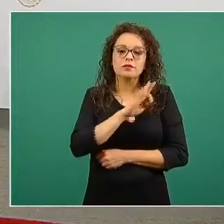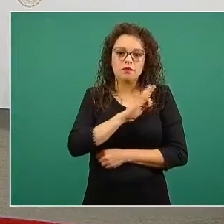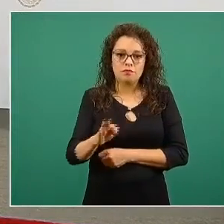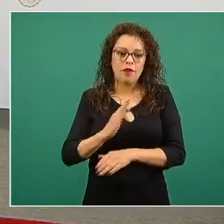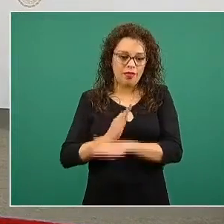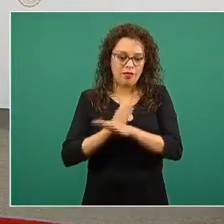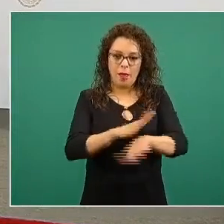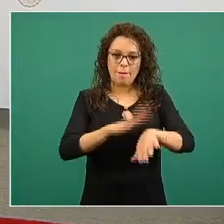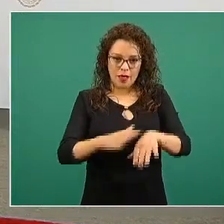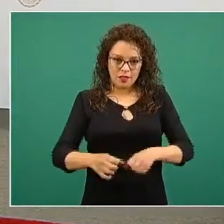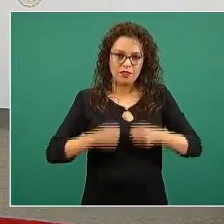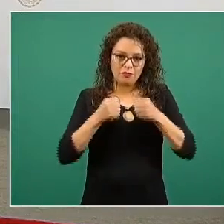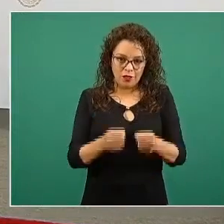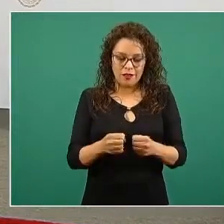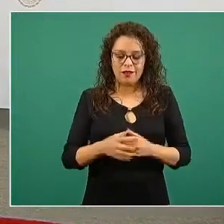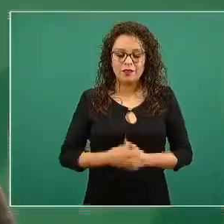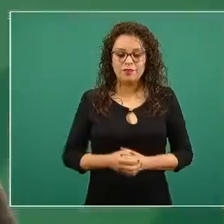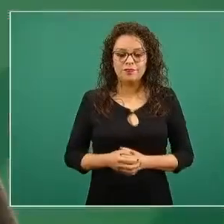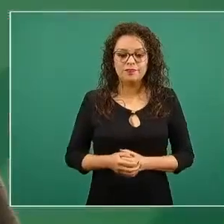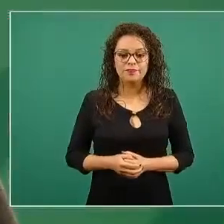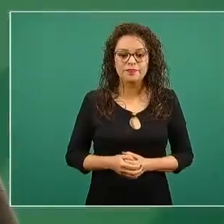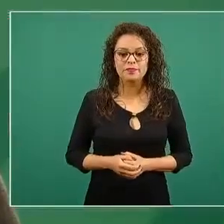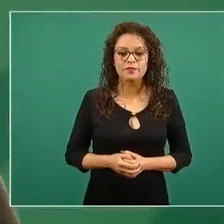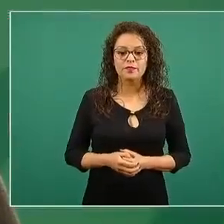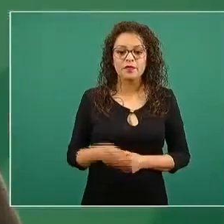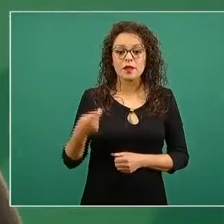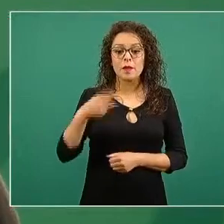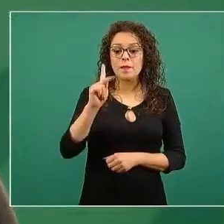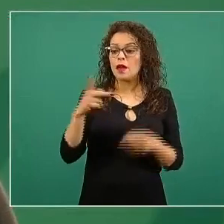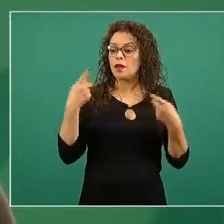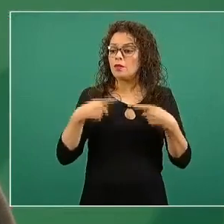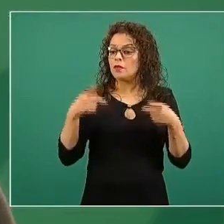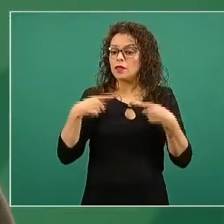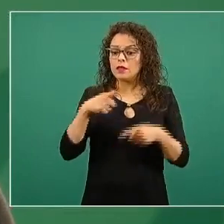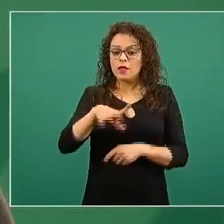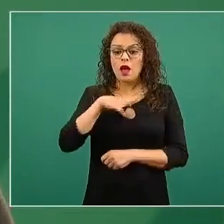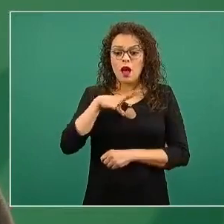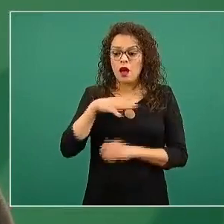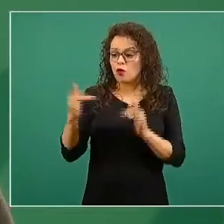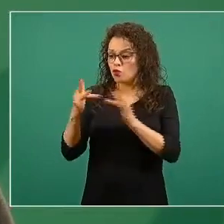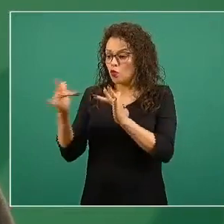las personas que en su momento pueden estar en contacto con los residuos